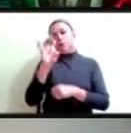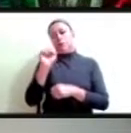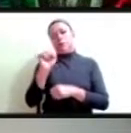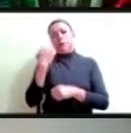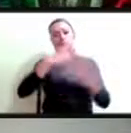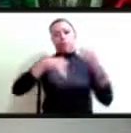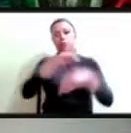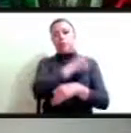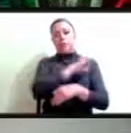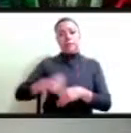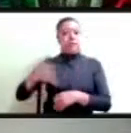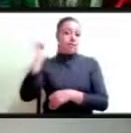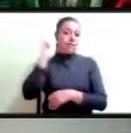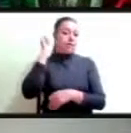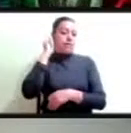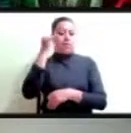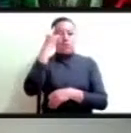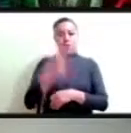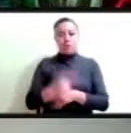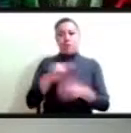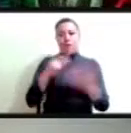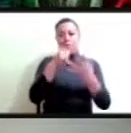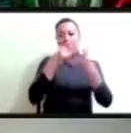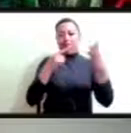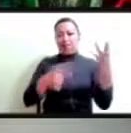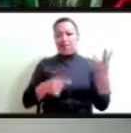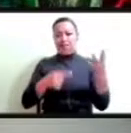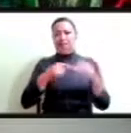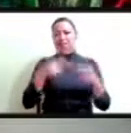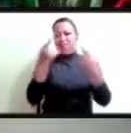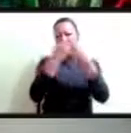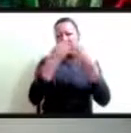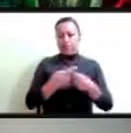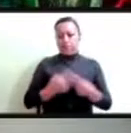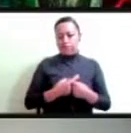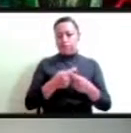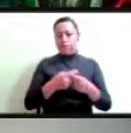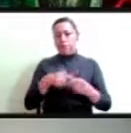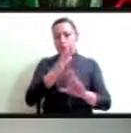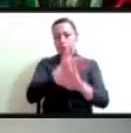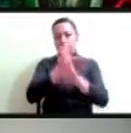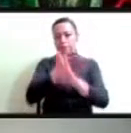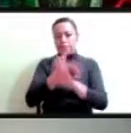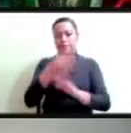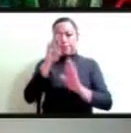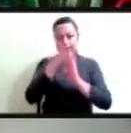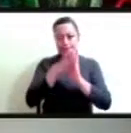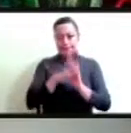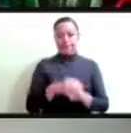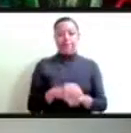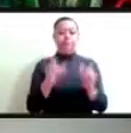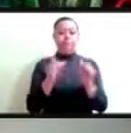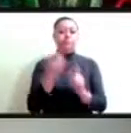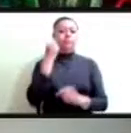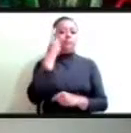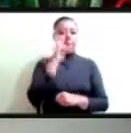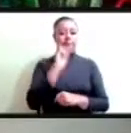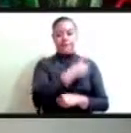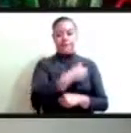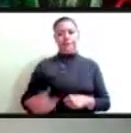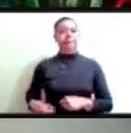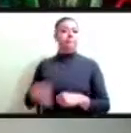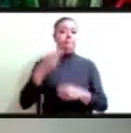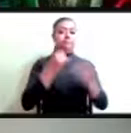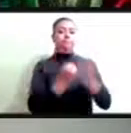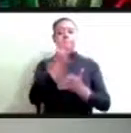comisión del delito en esas zonas. Es cuanto, diputada presidenta. Gracias, diputada. Esta discusión del dictamen, se abre el